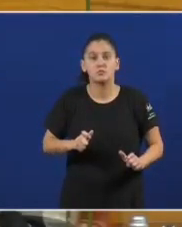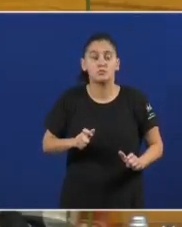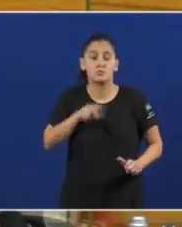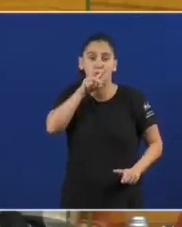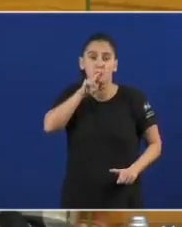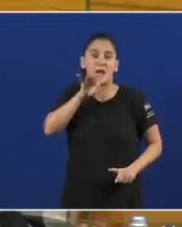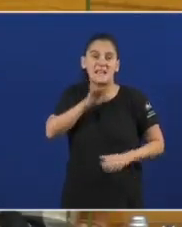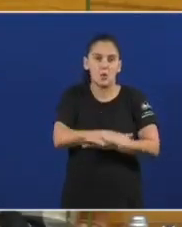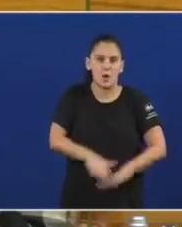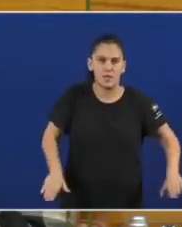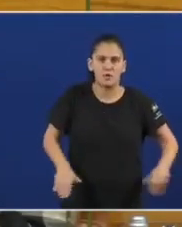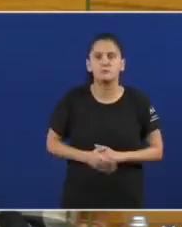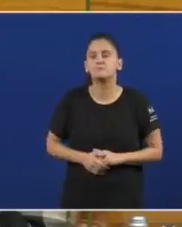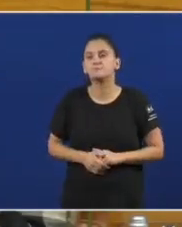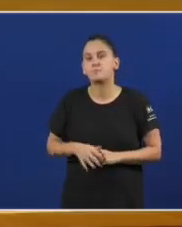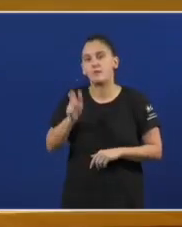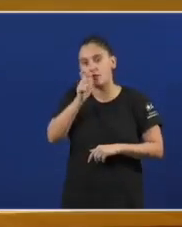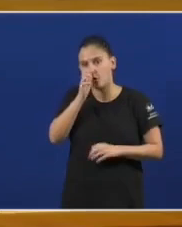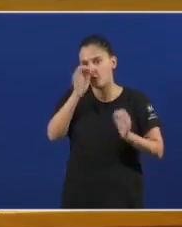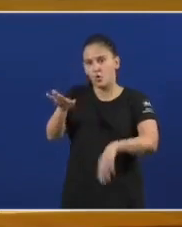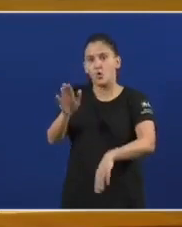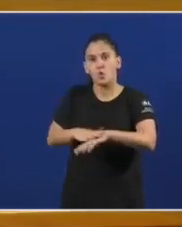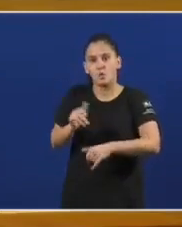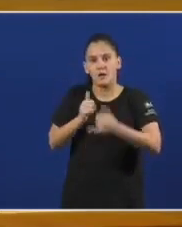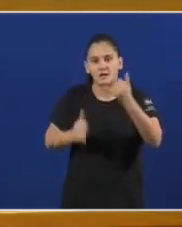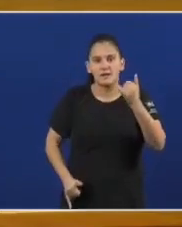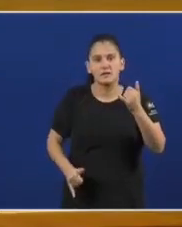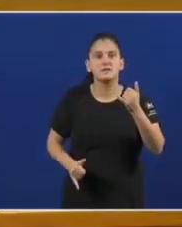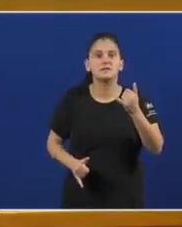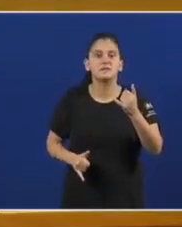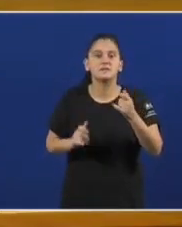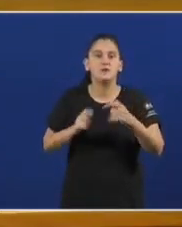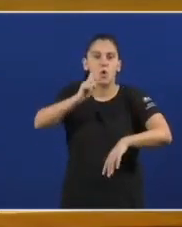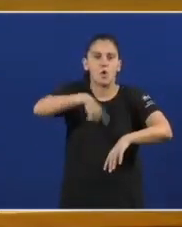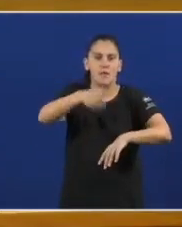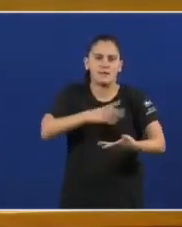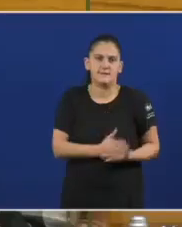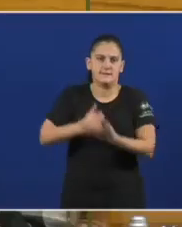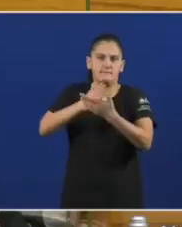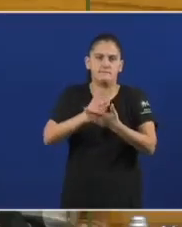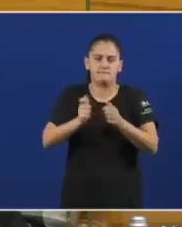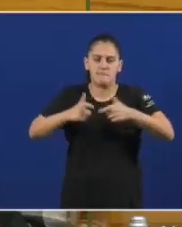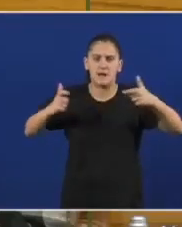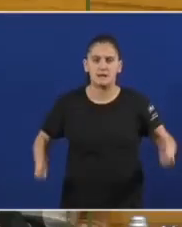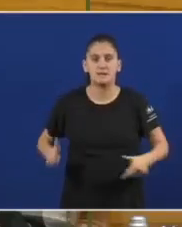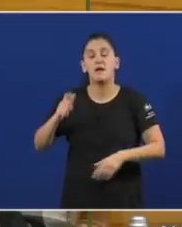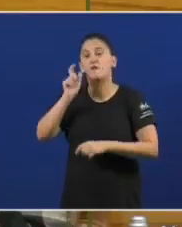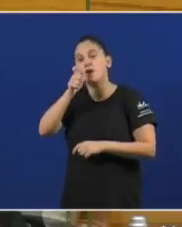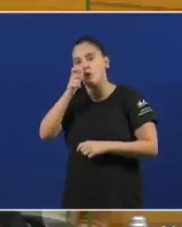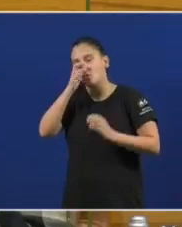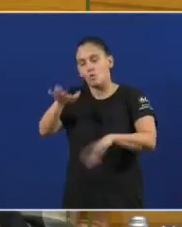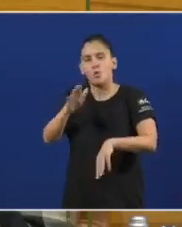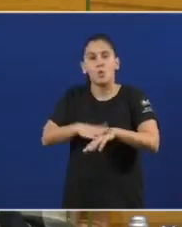nenos. Feijóo culpa a crise do aumento de horas lectivas. Feijóo culpa a cidadanía